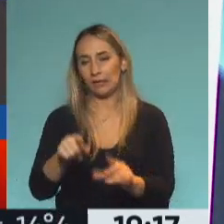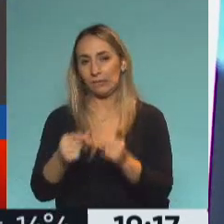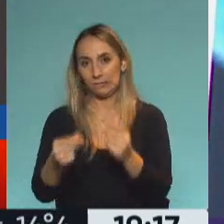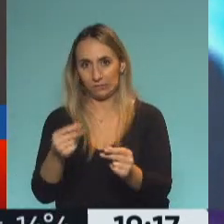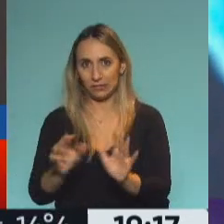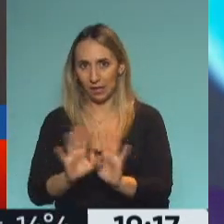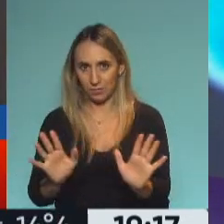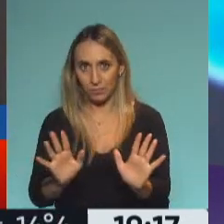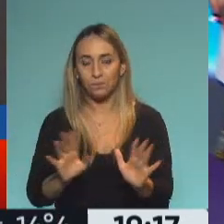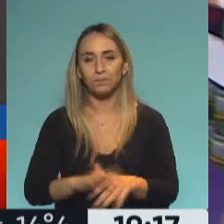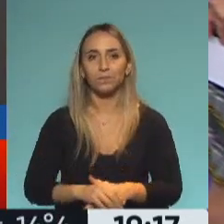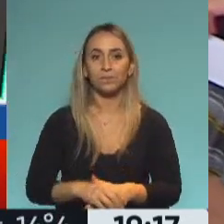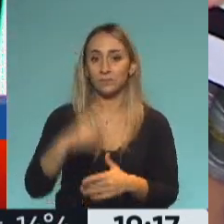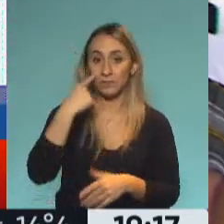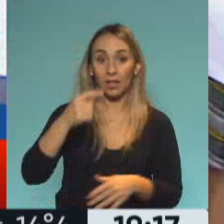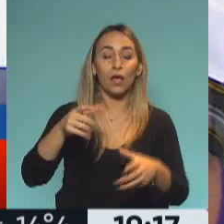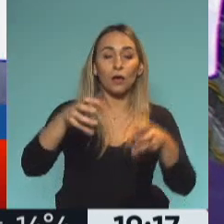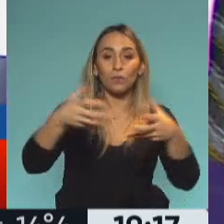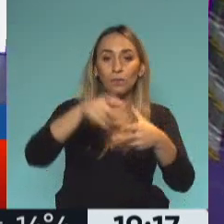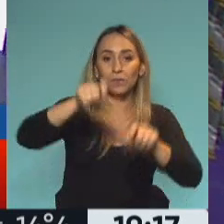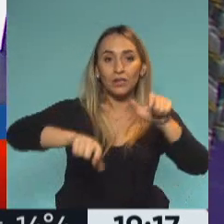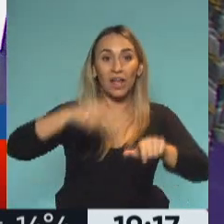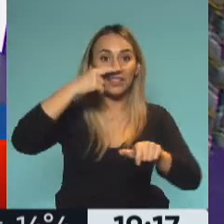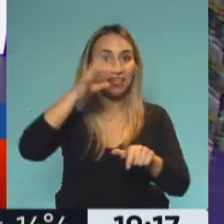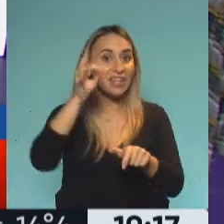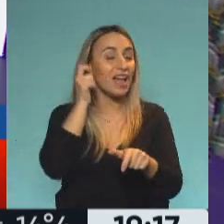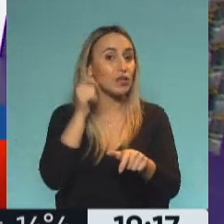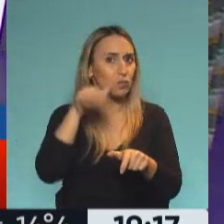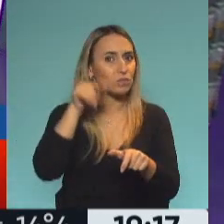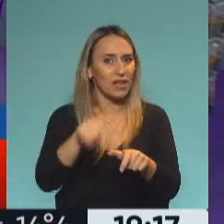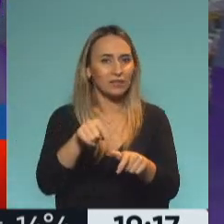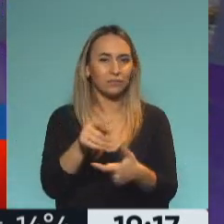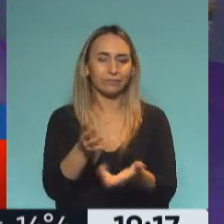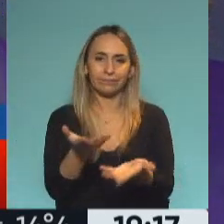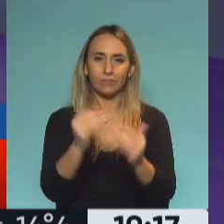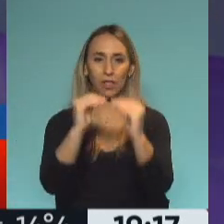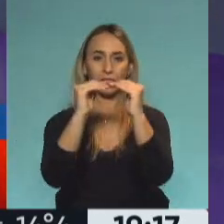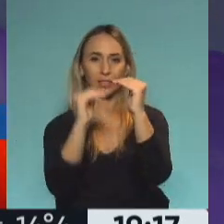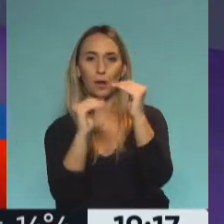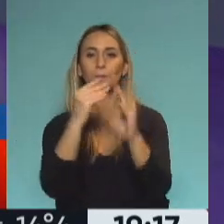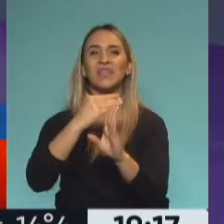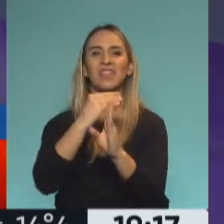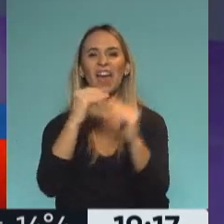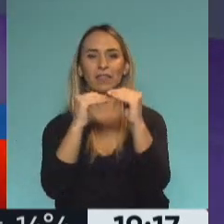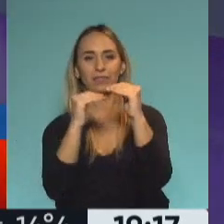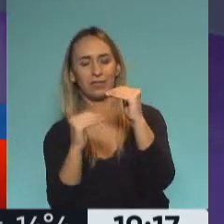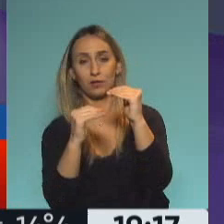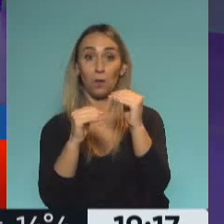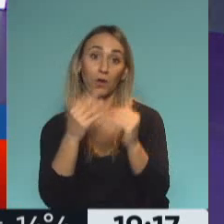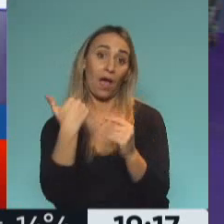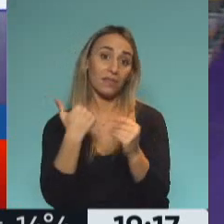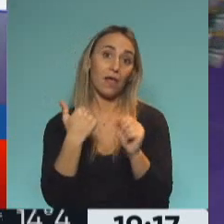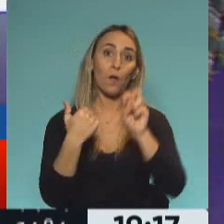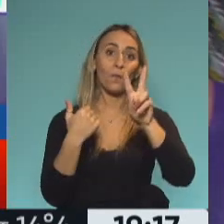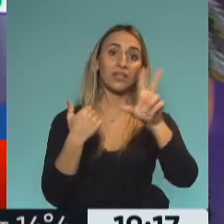70, ¿sí? Acá no llega a la mitad, pero estamos ahí, ¿eh? Del 23 cerca. bajó al